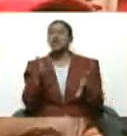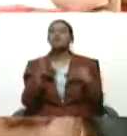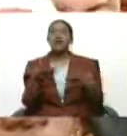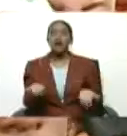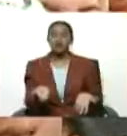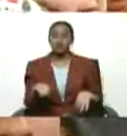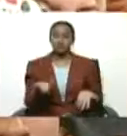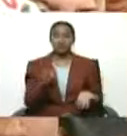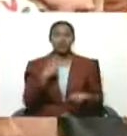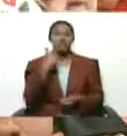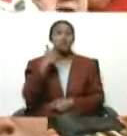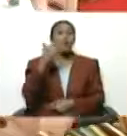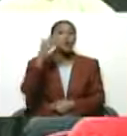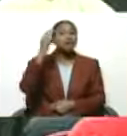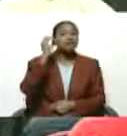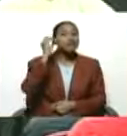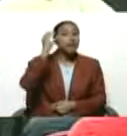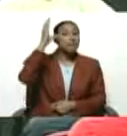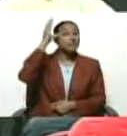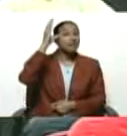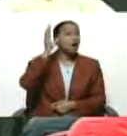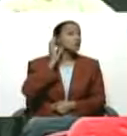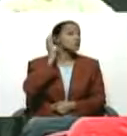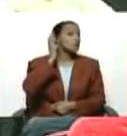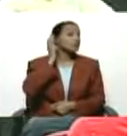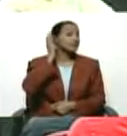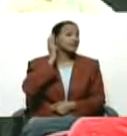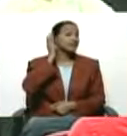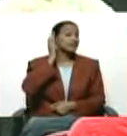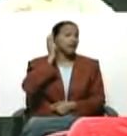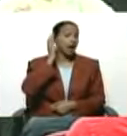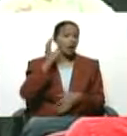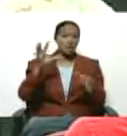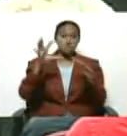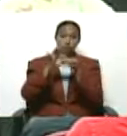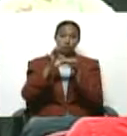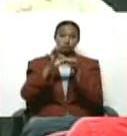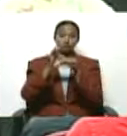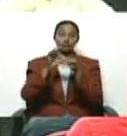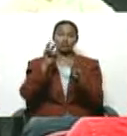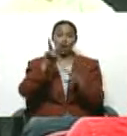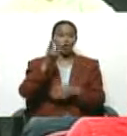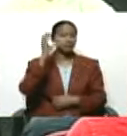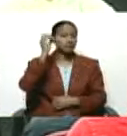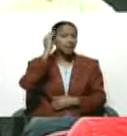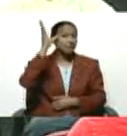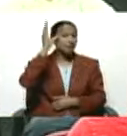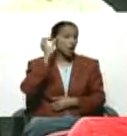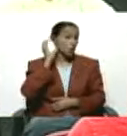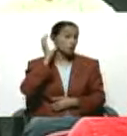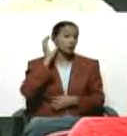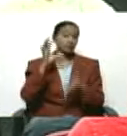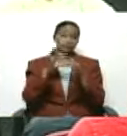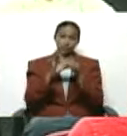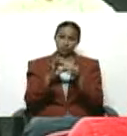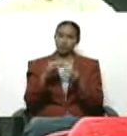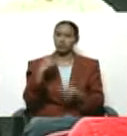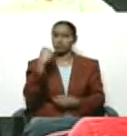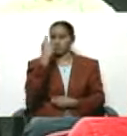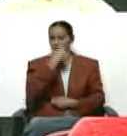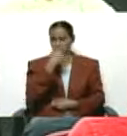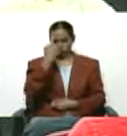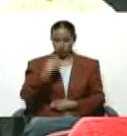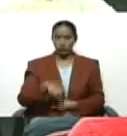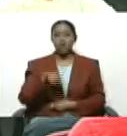conciencia, es de conciencia, ¿ves? Por eso nosotros tenemos que darle la cara a nuestra gente, por eso el 1x10,